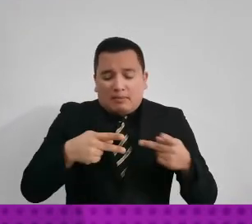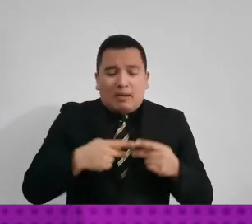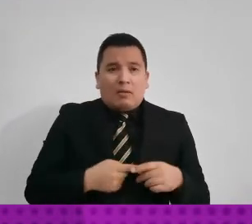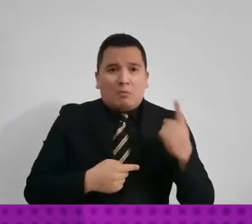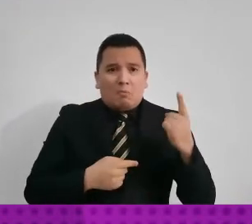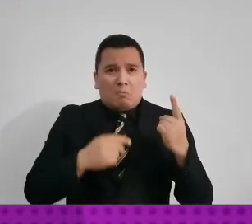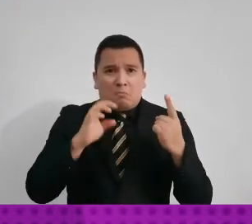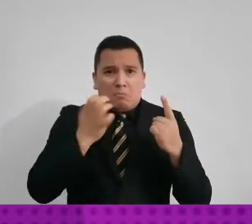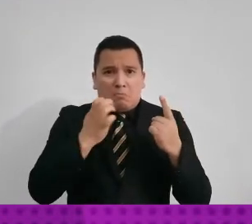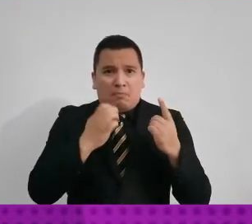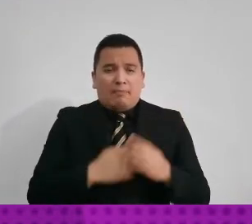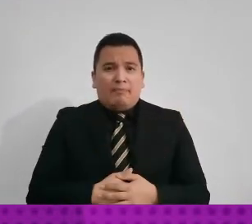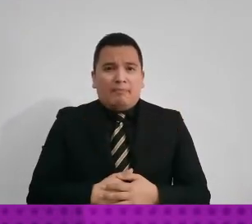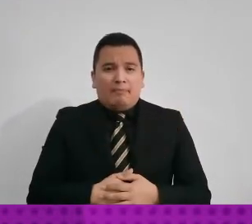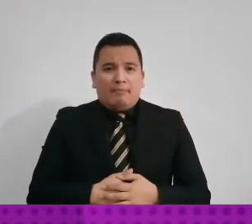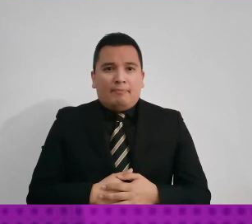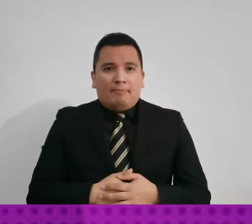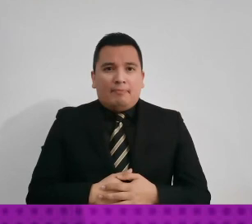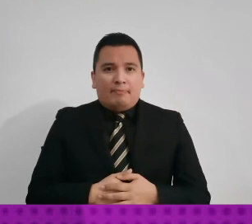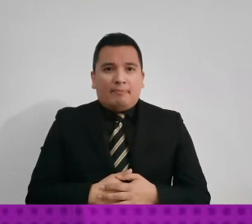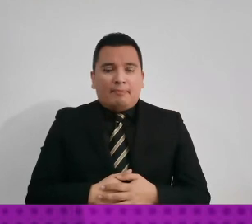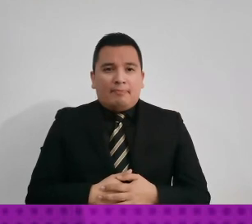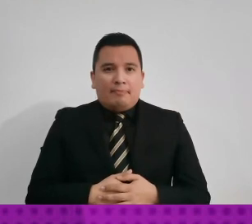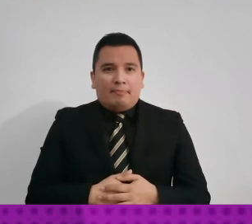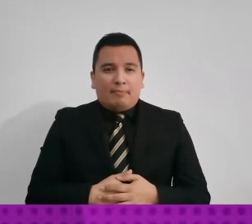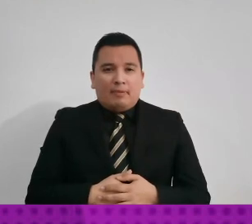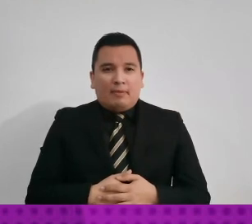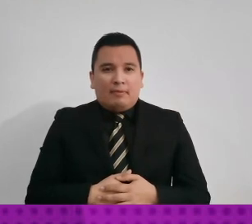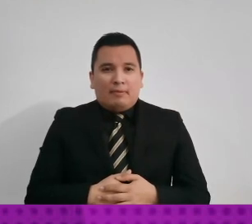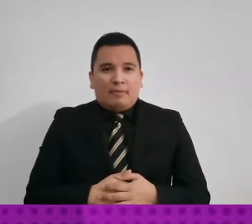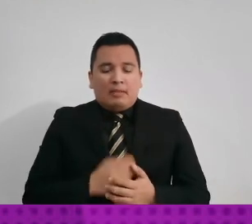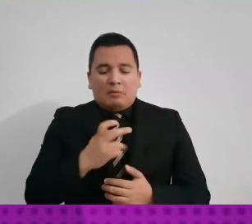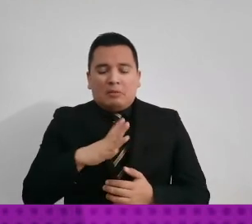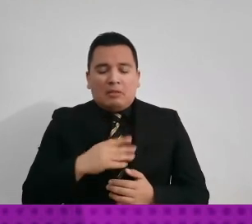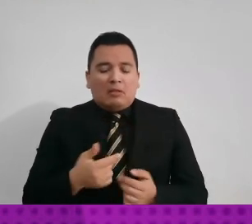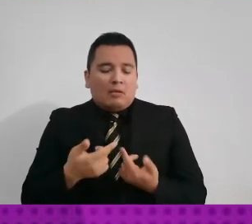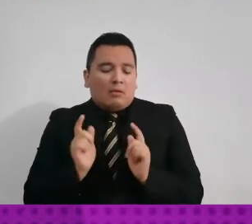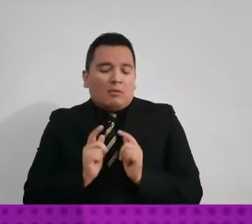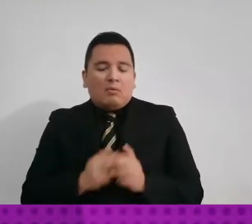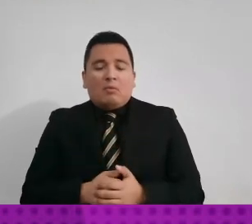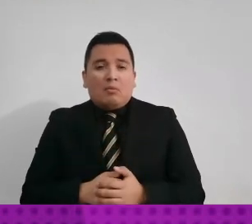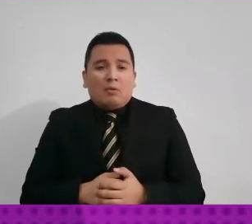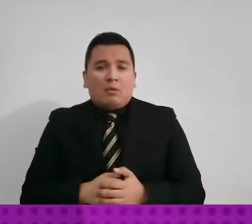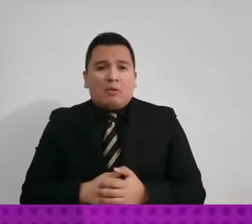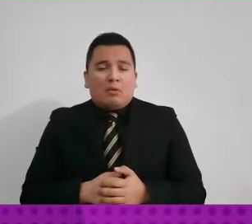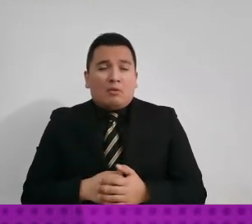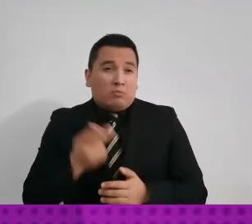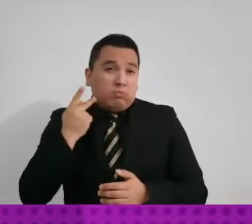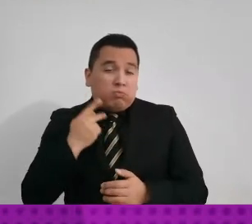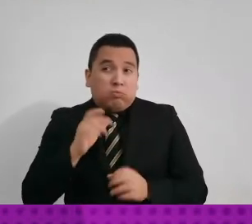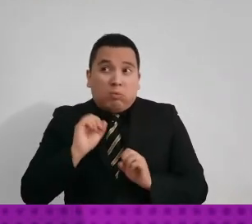arranca proceso el día 1 de enero. La fecha en la que los partidos